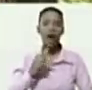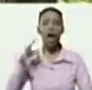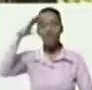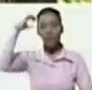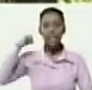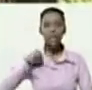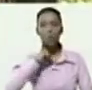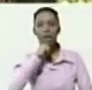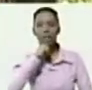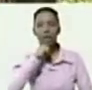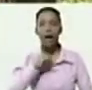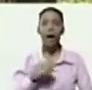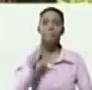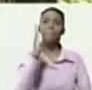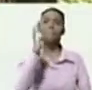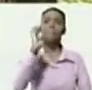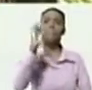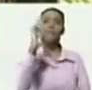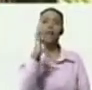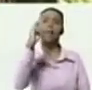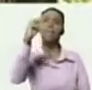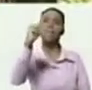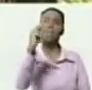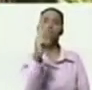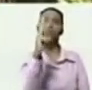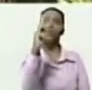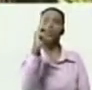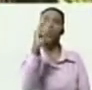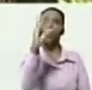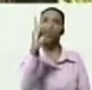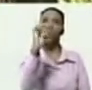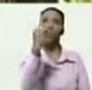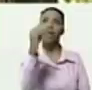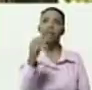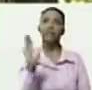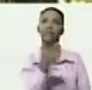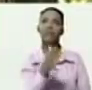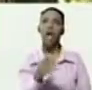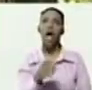de Miranda, Bermúdez, Josefa Camejo,